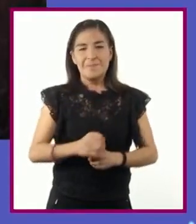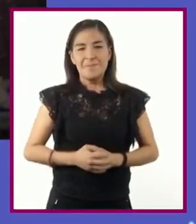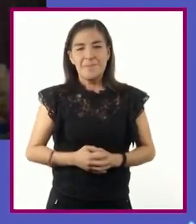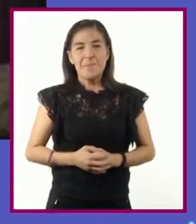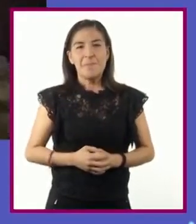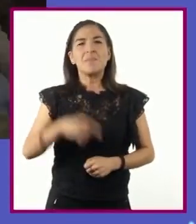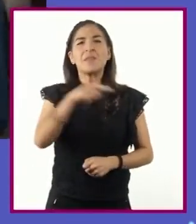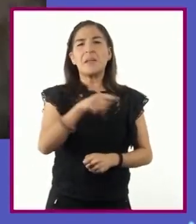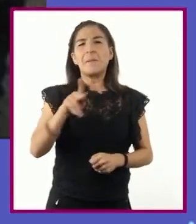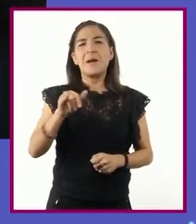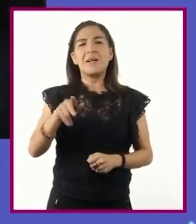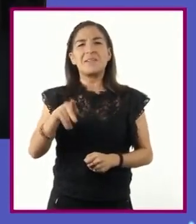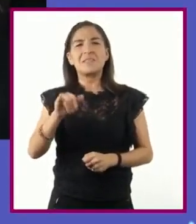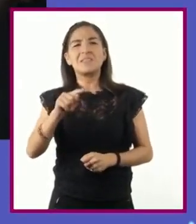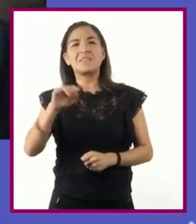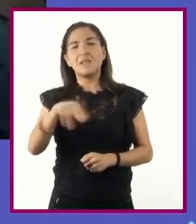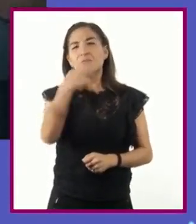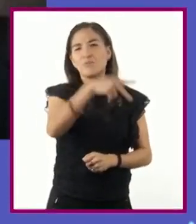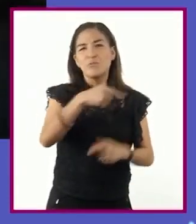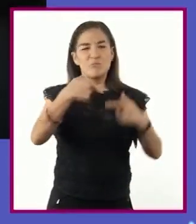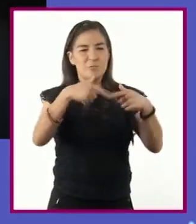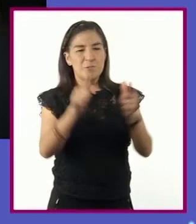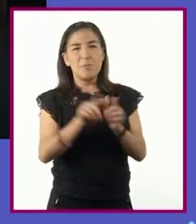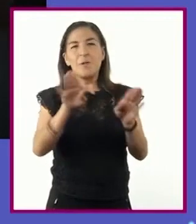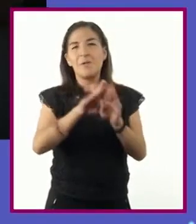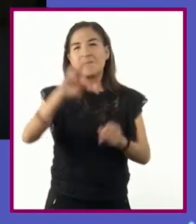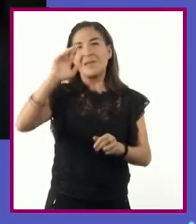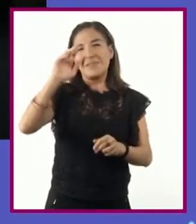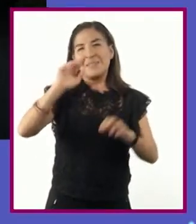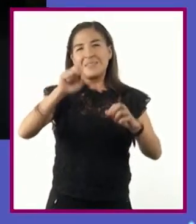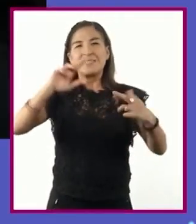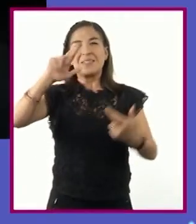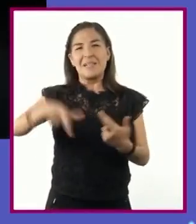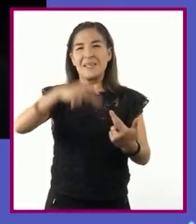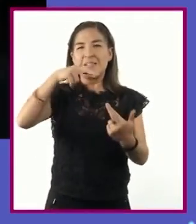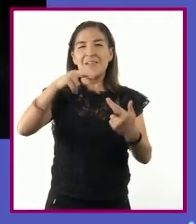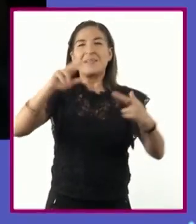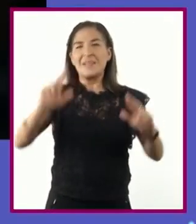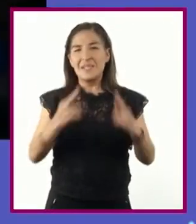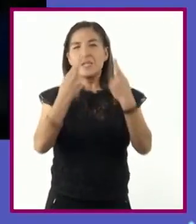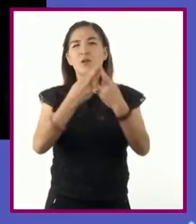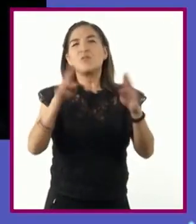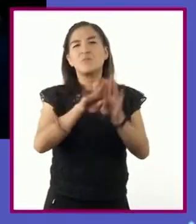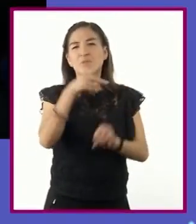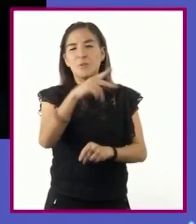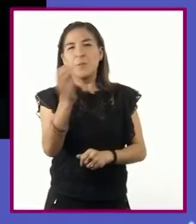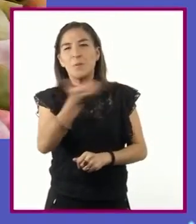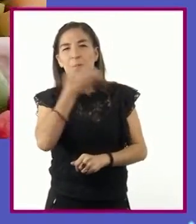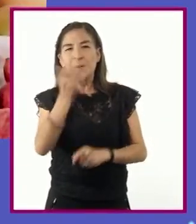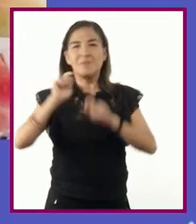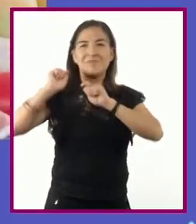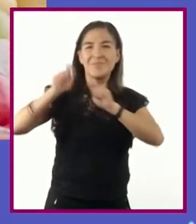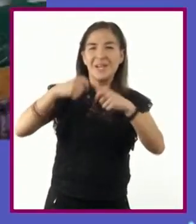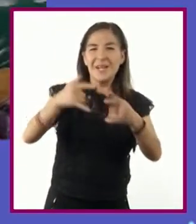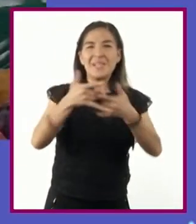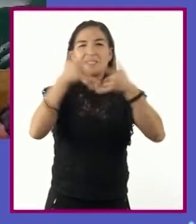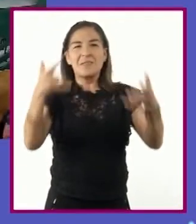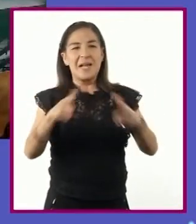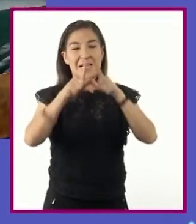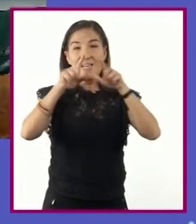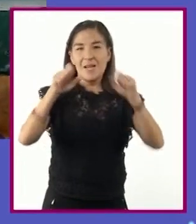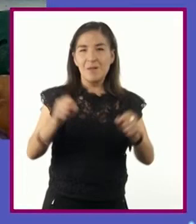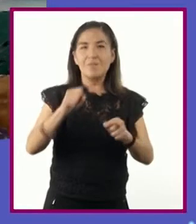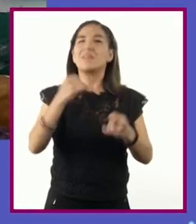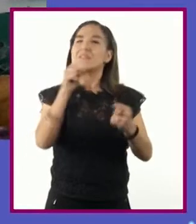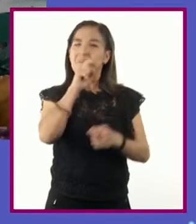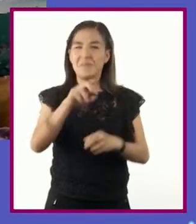Pakistán es un crisol de grupos étnicos que difieren en características físicas, históricas, costumbres, lenguas y